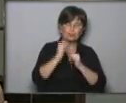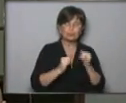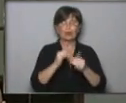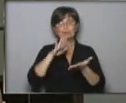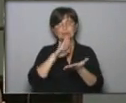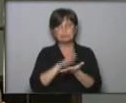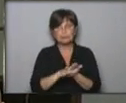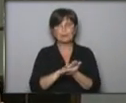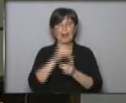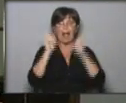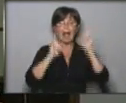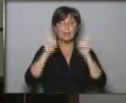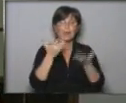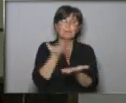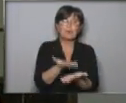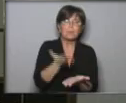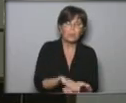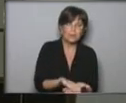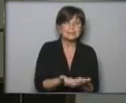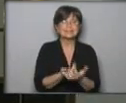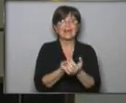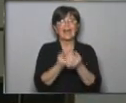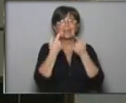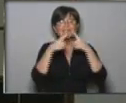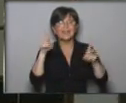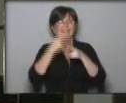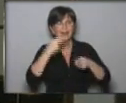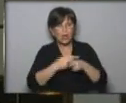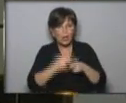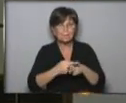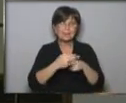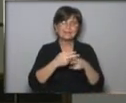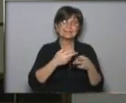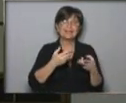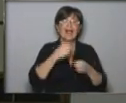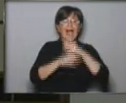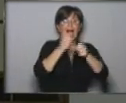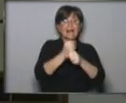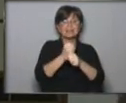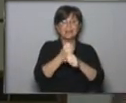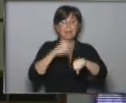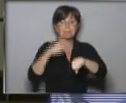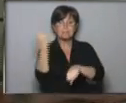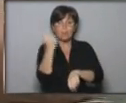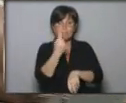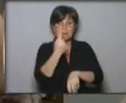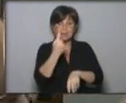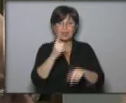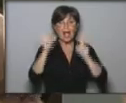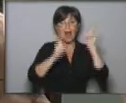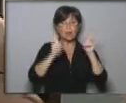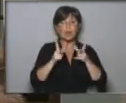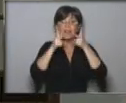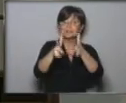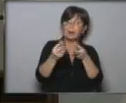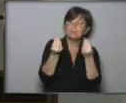que algunos le proponían diferentes nombres, hasta que llega un momento que alguno de los cardenales